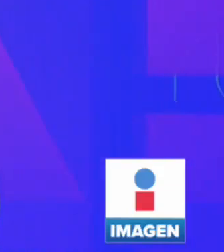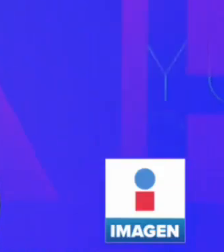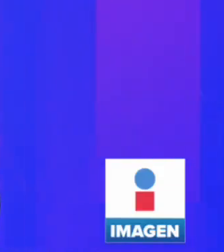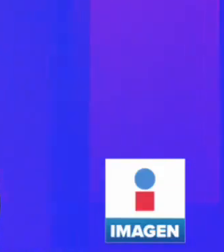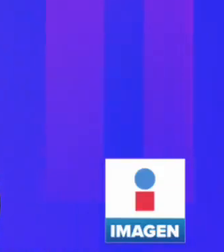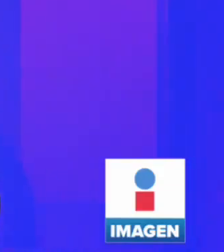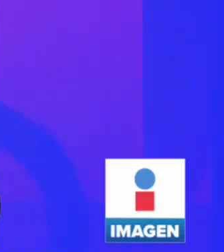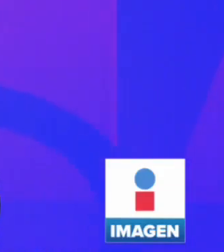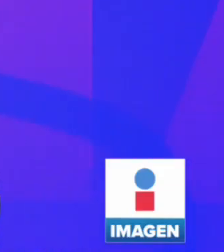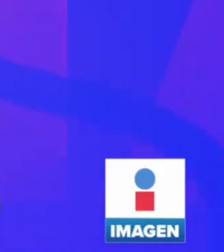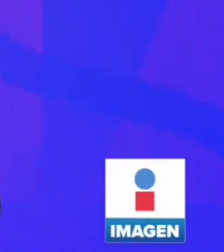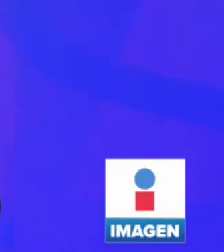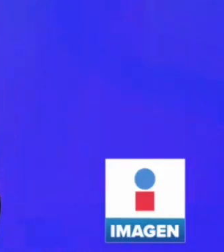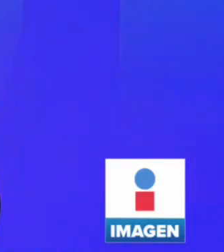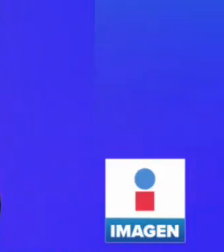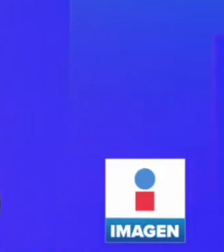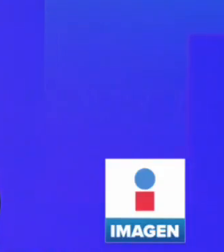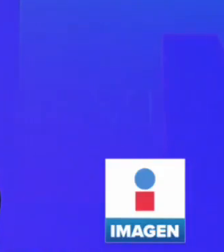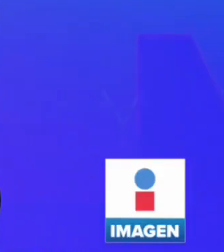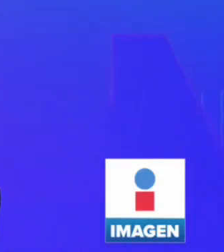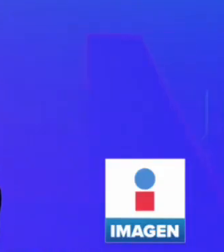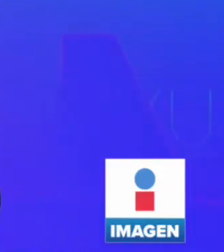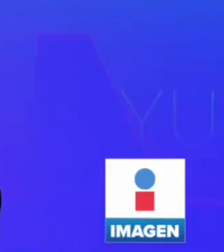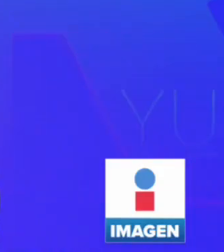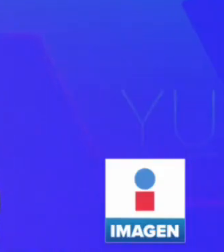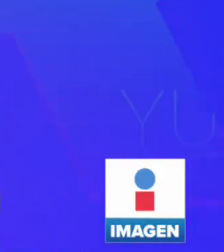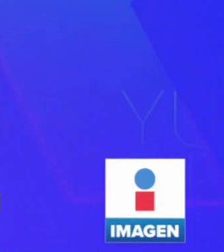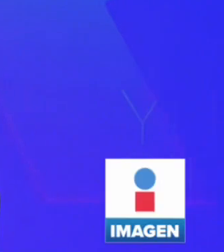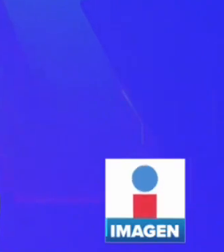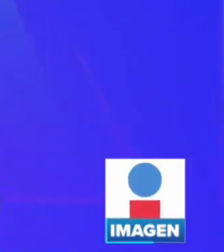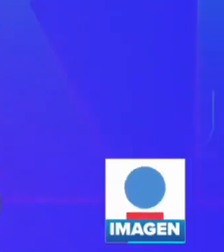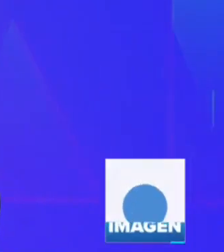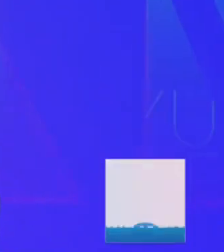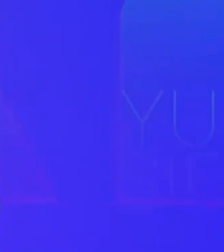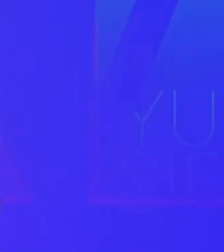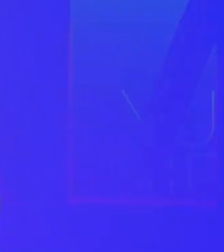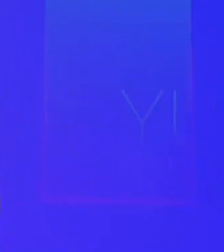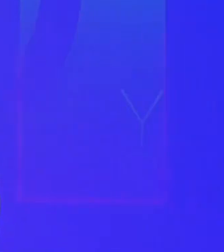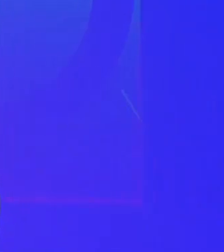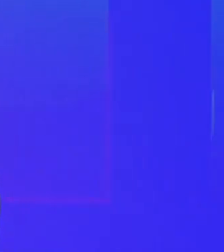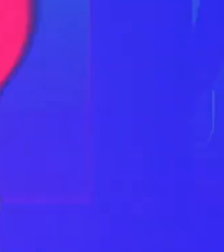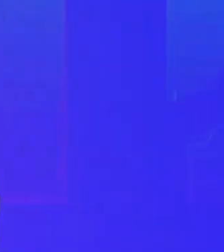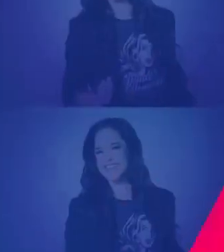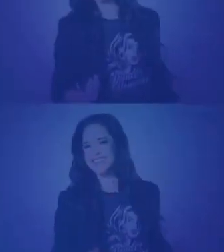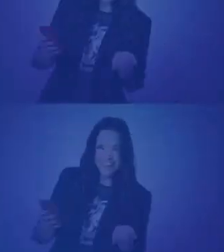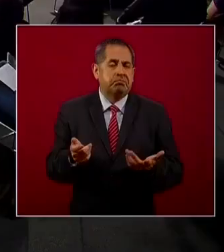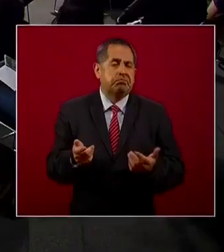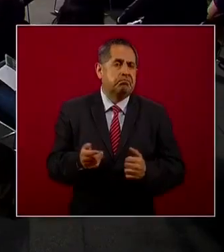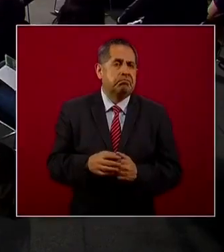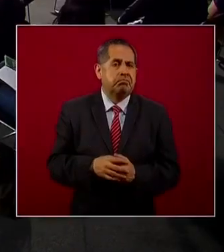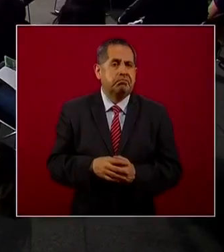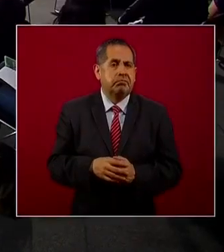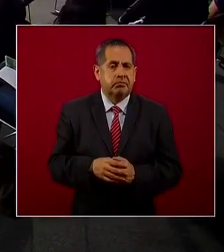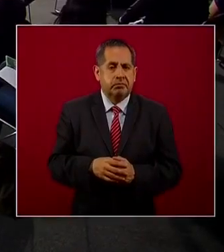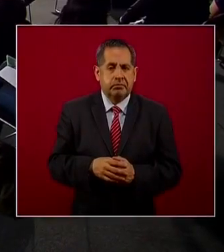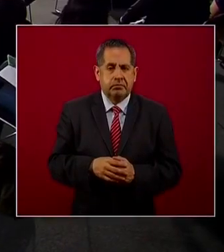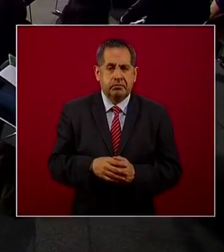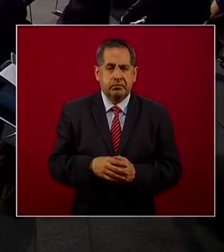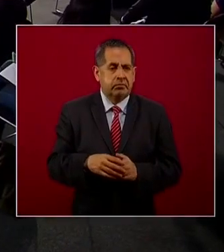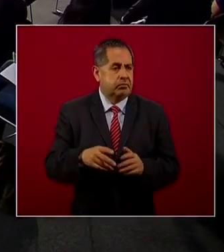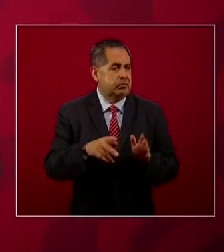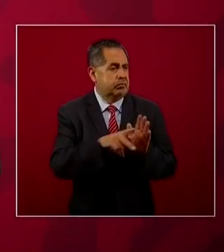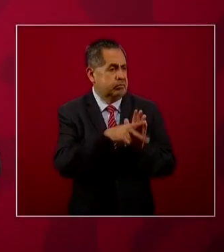al ocurrir una locura en palacio nacional lópez obrador celebra la aprobación de la ley de adquisiciones